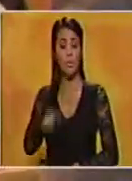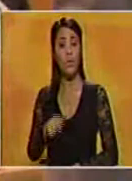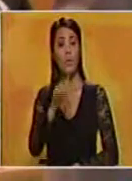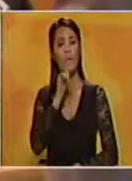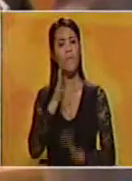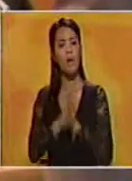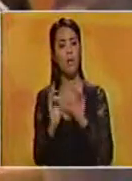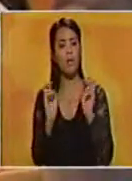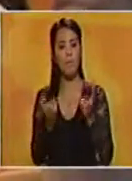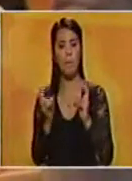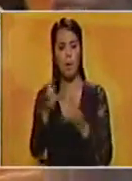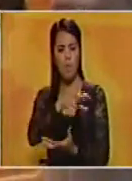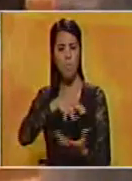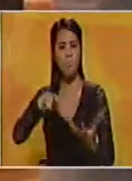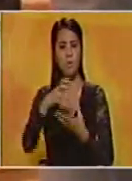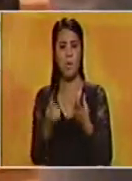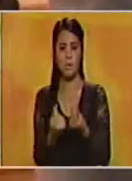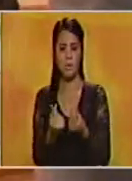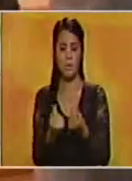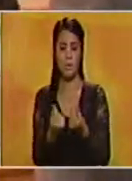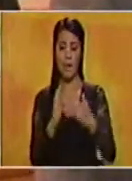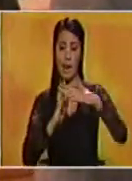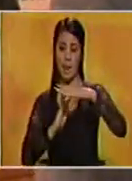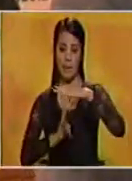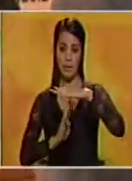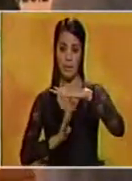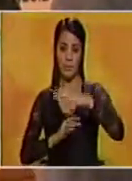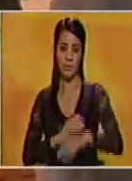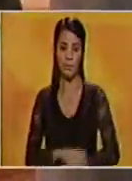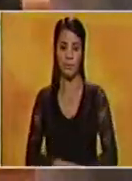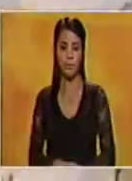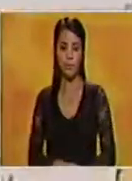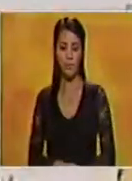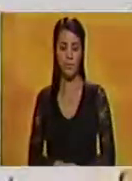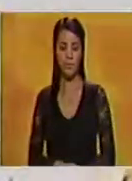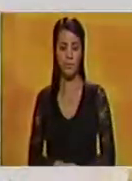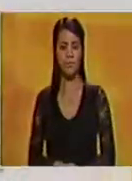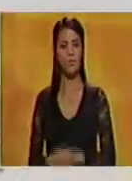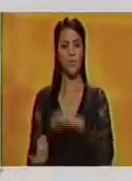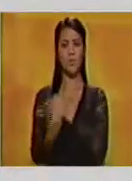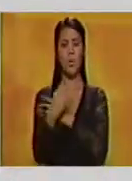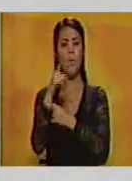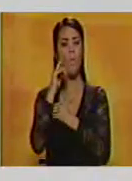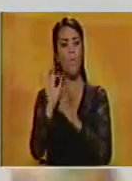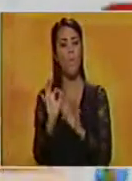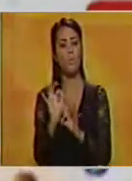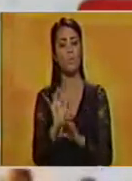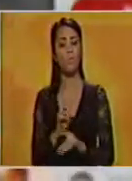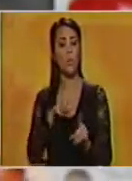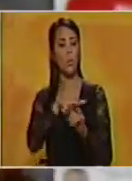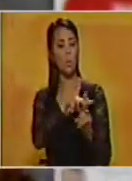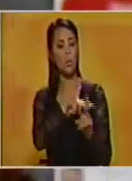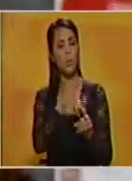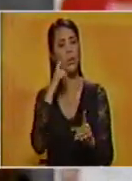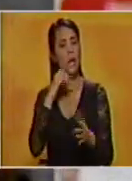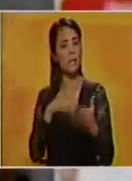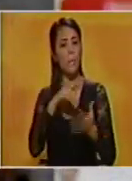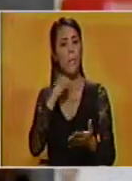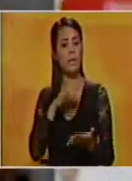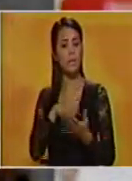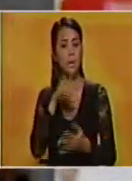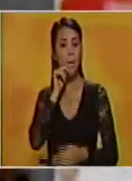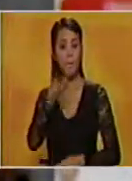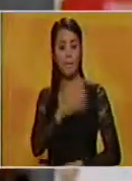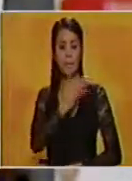como la guerra económica a la migración a su juicio inducida así como el magnicidio frustrado contra el presidente nicolás